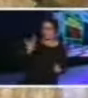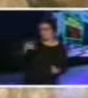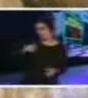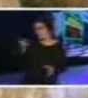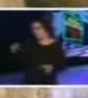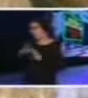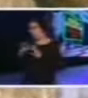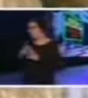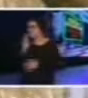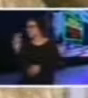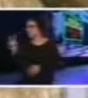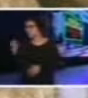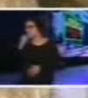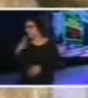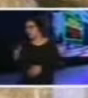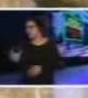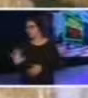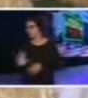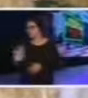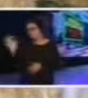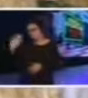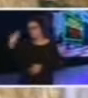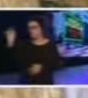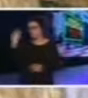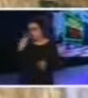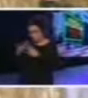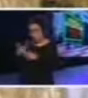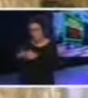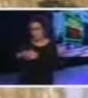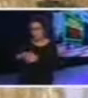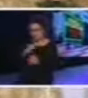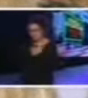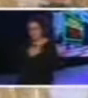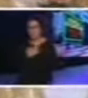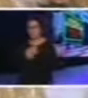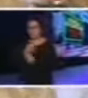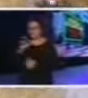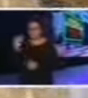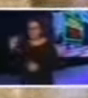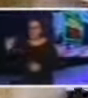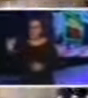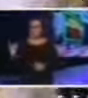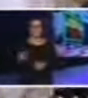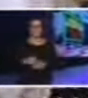menos. Bueno, hasta luego. Nos vemos el lunes. Te quiero. Chao.